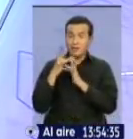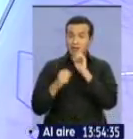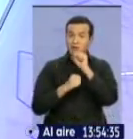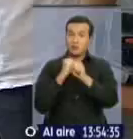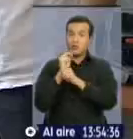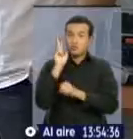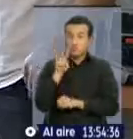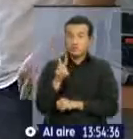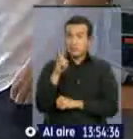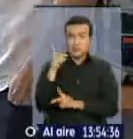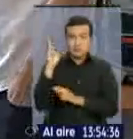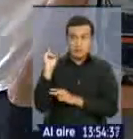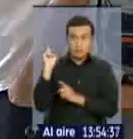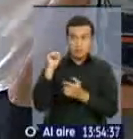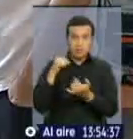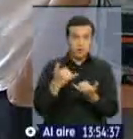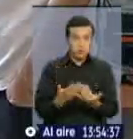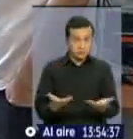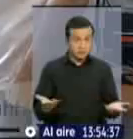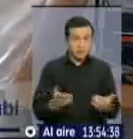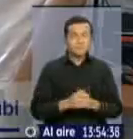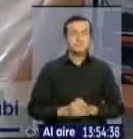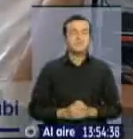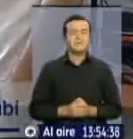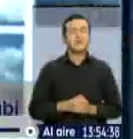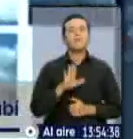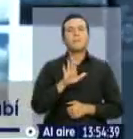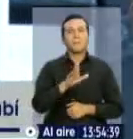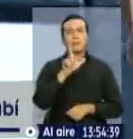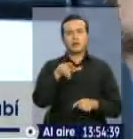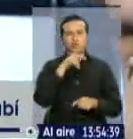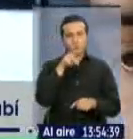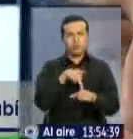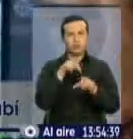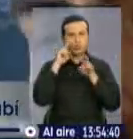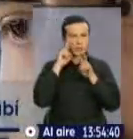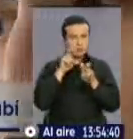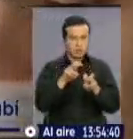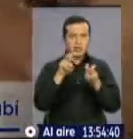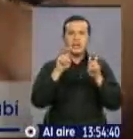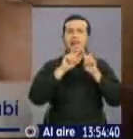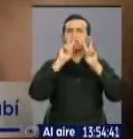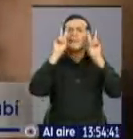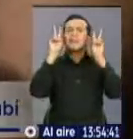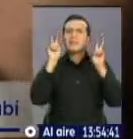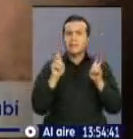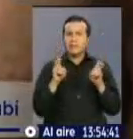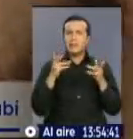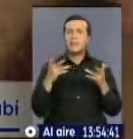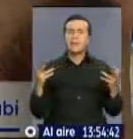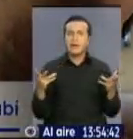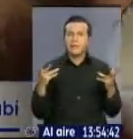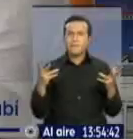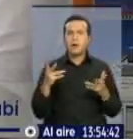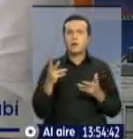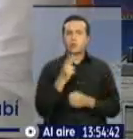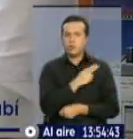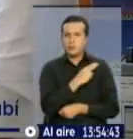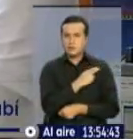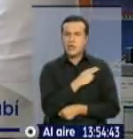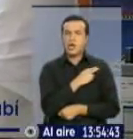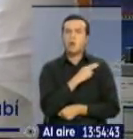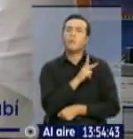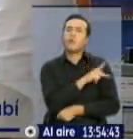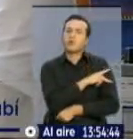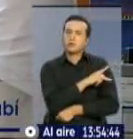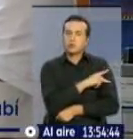2016. Esteban Hernández es geólogo e investigador en el Instituto Geofísico de la Escuela Politécnica Nacional. Puntualiza